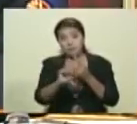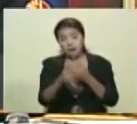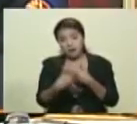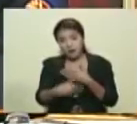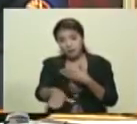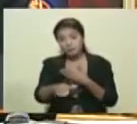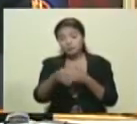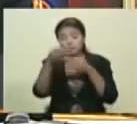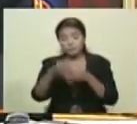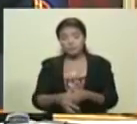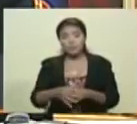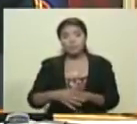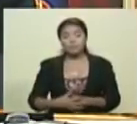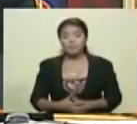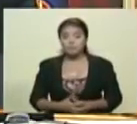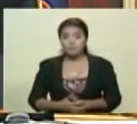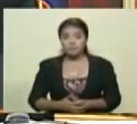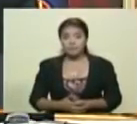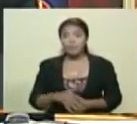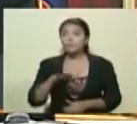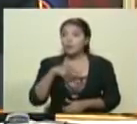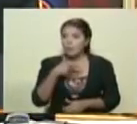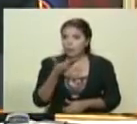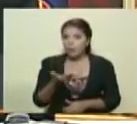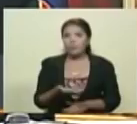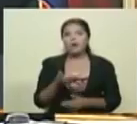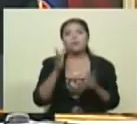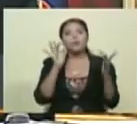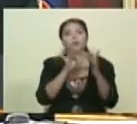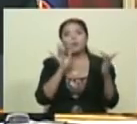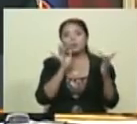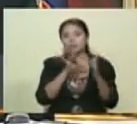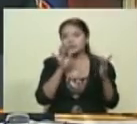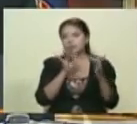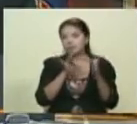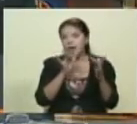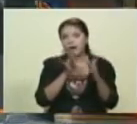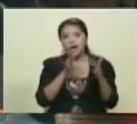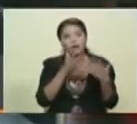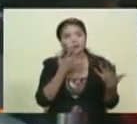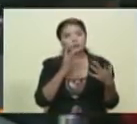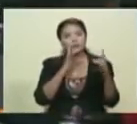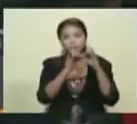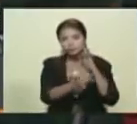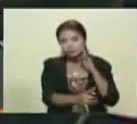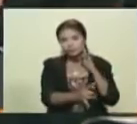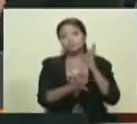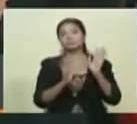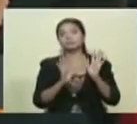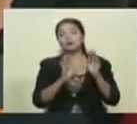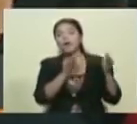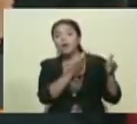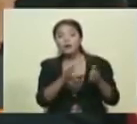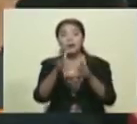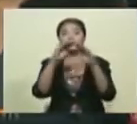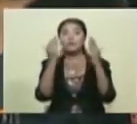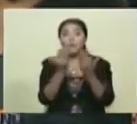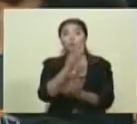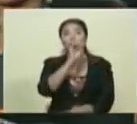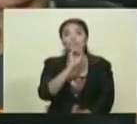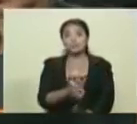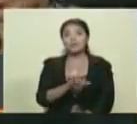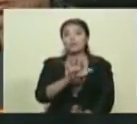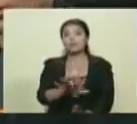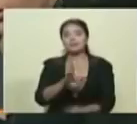más temprano que tarde, podamos tener un contacto de palabra telefónico. El camino del mundo tiene que ser el camino